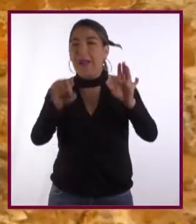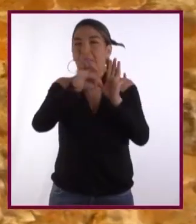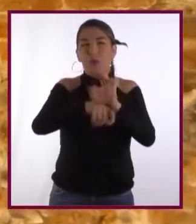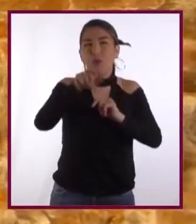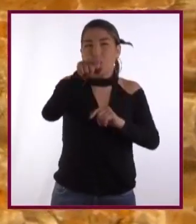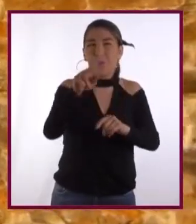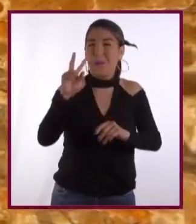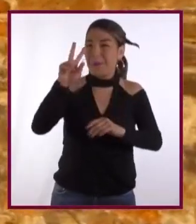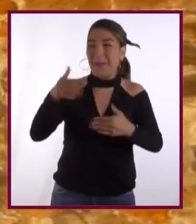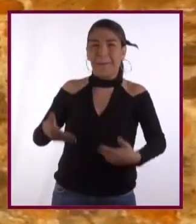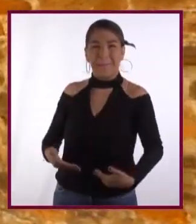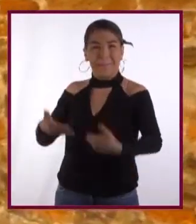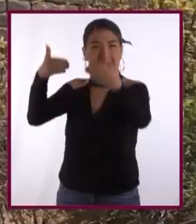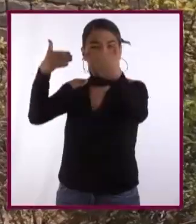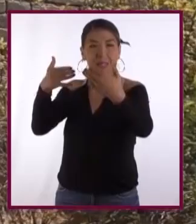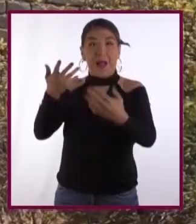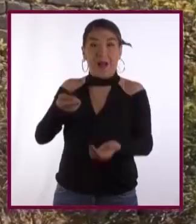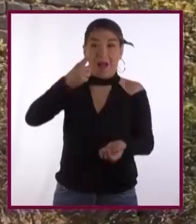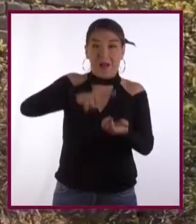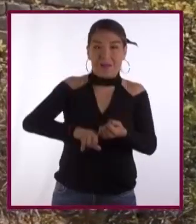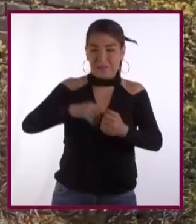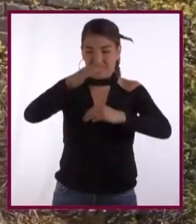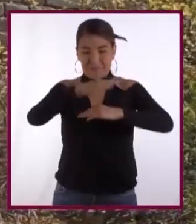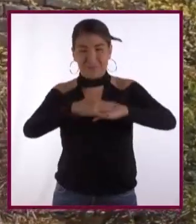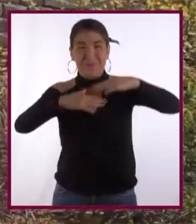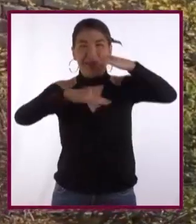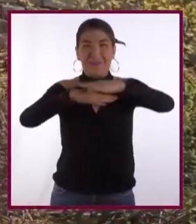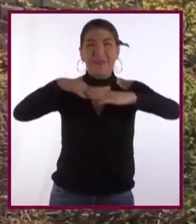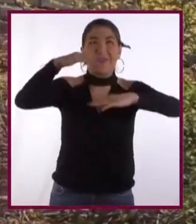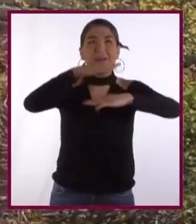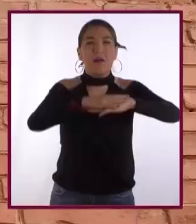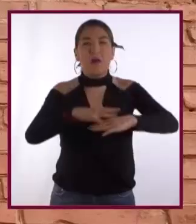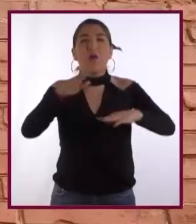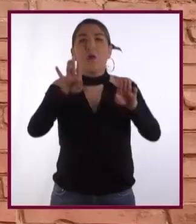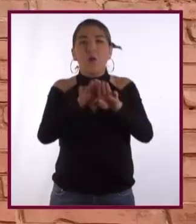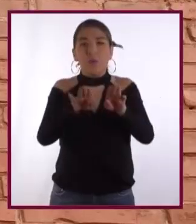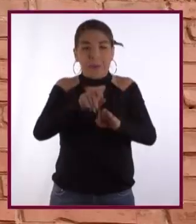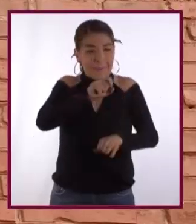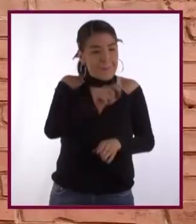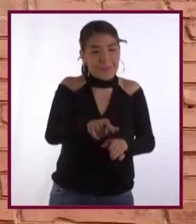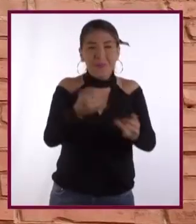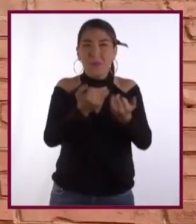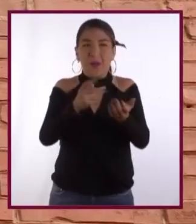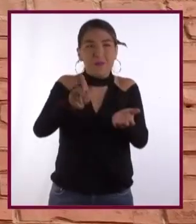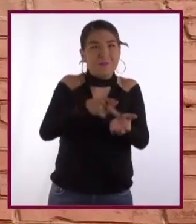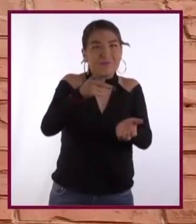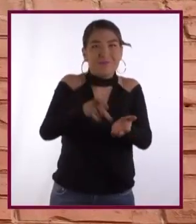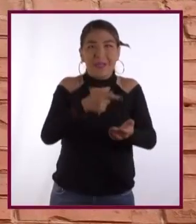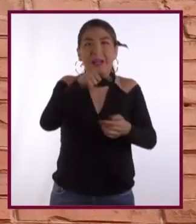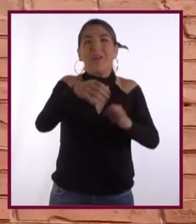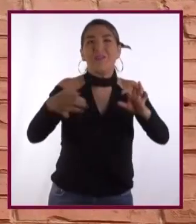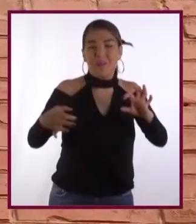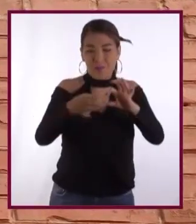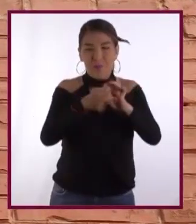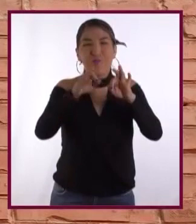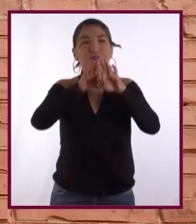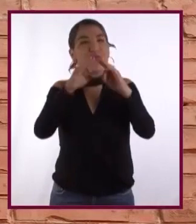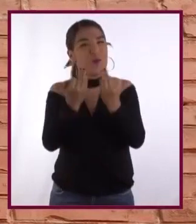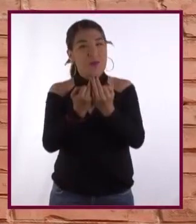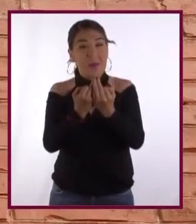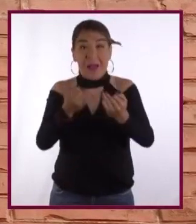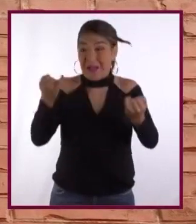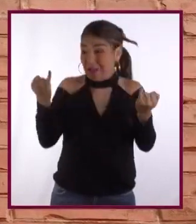Si volteamos a ver las paredes, veremos que los ladrillos que la conforman tienen un acomodo repetitivo que les da